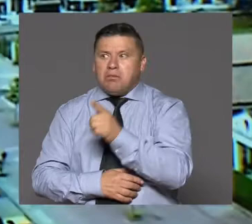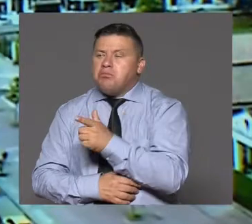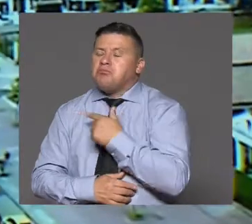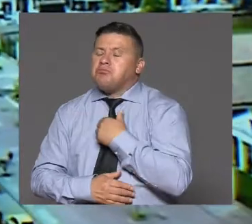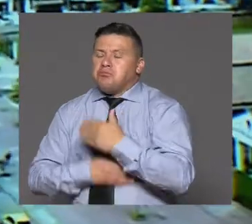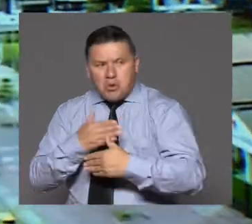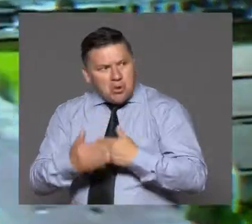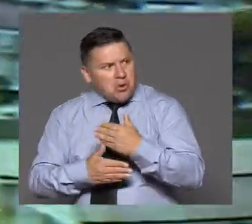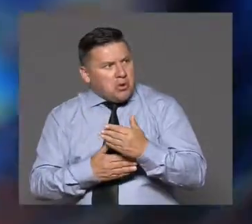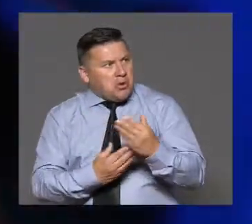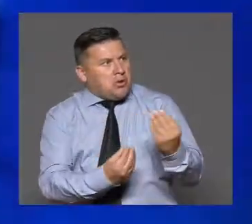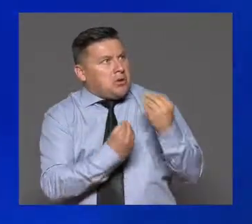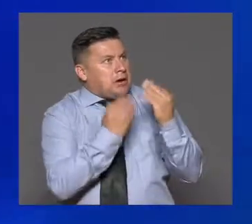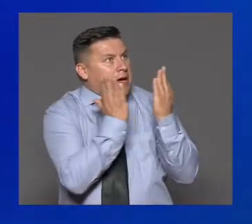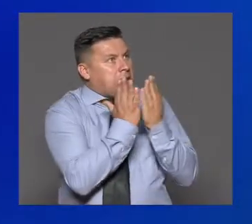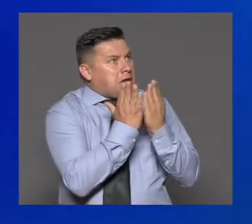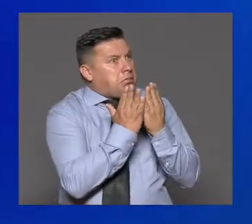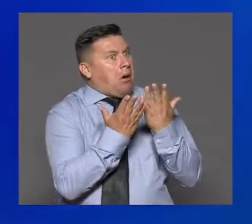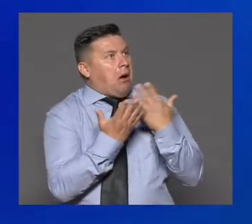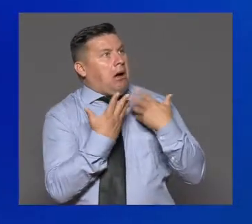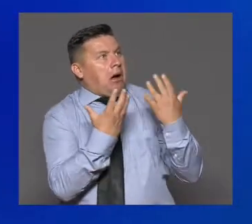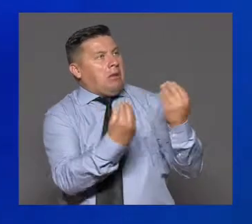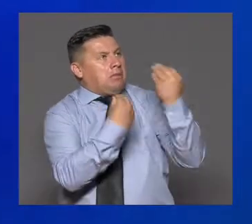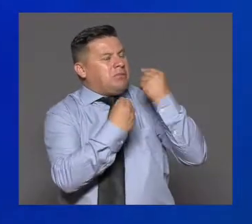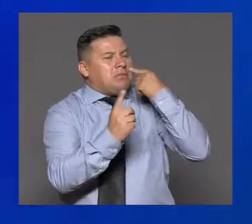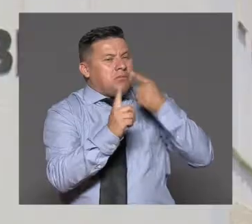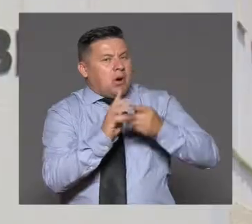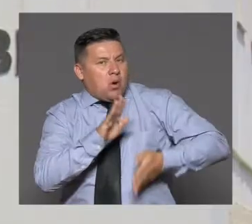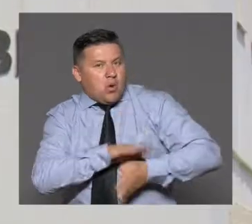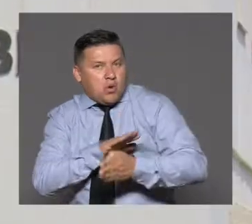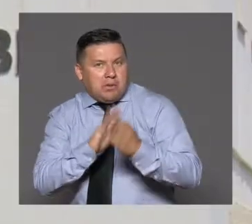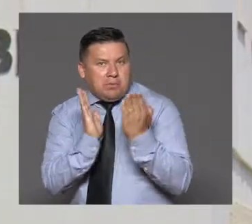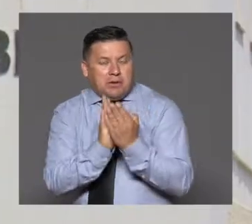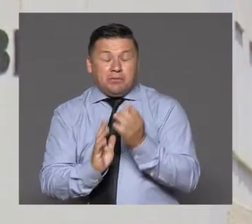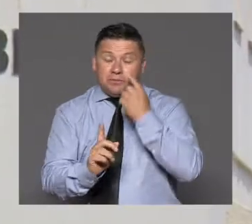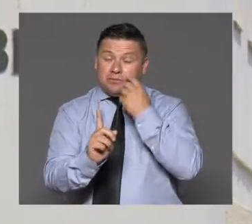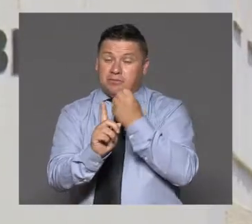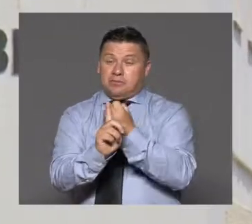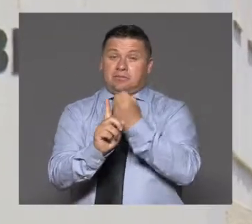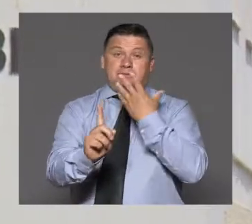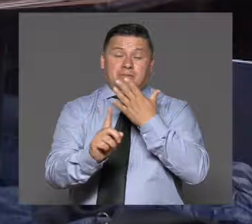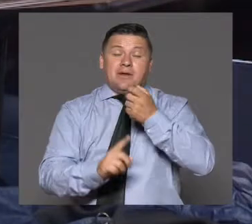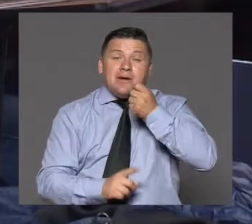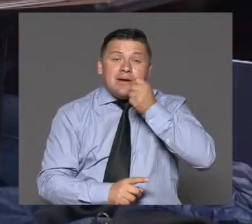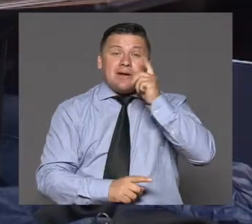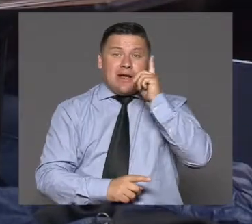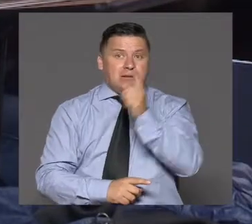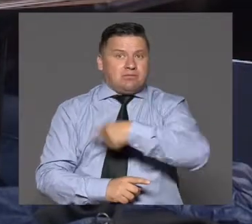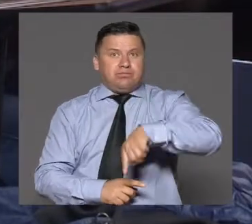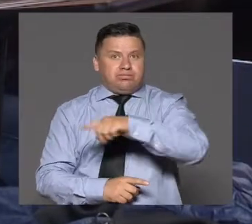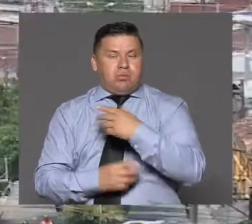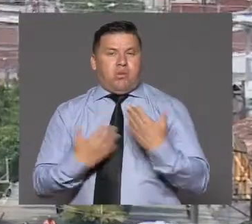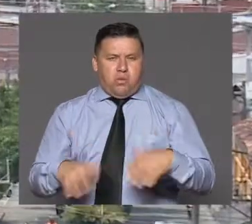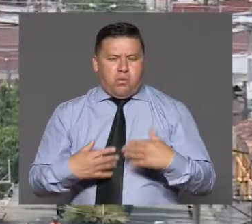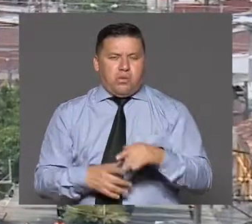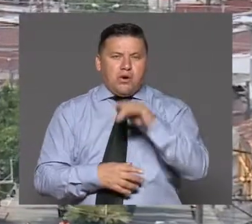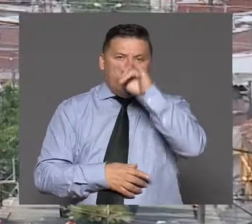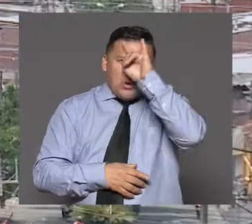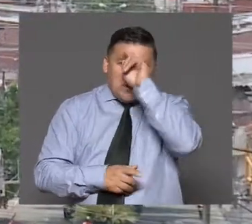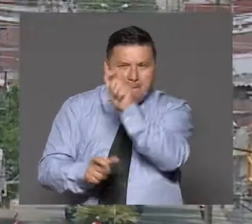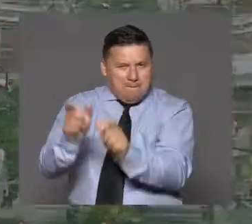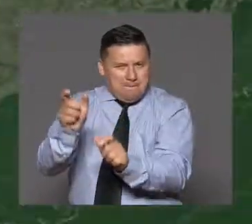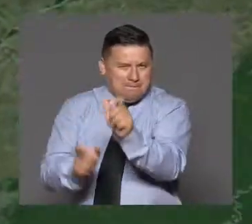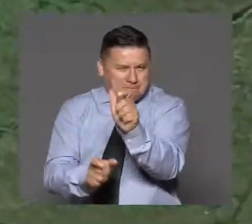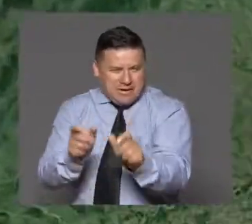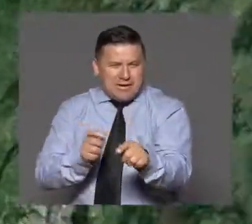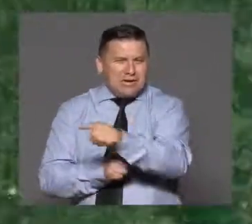que los procesos educativos tengan continuidad. El impacto de la Territorial Caldas ha permitido que tanto riosuceños como